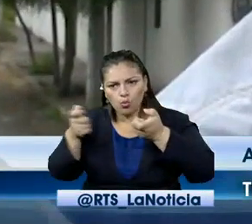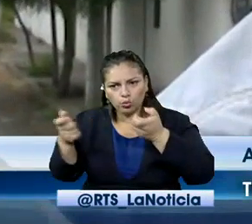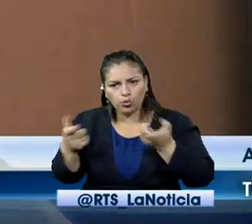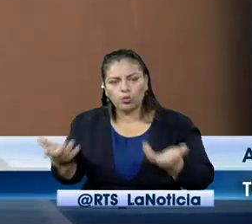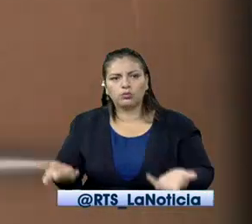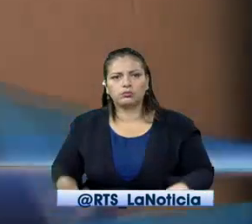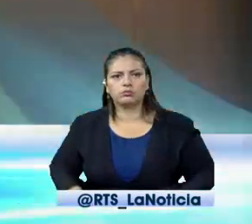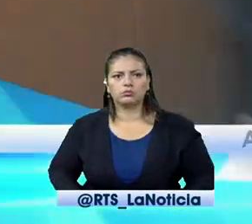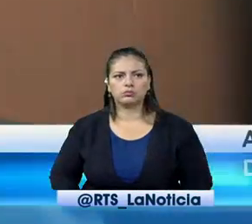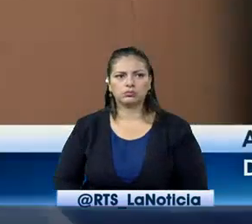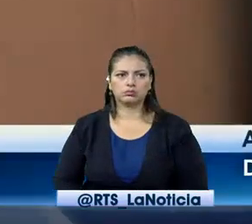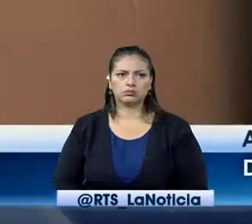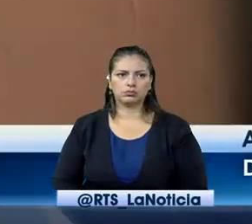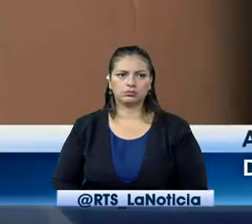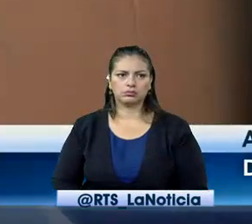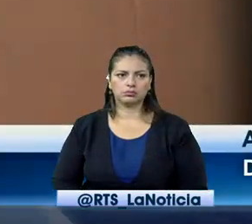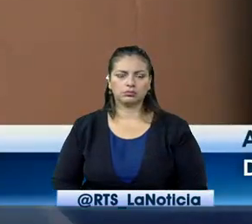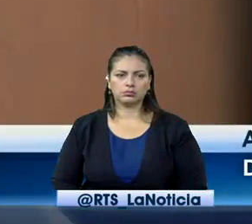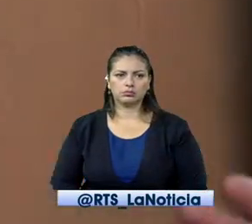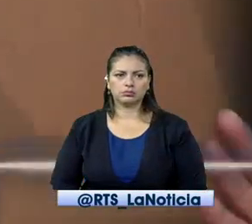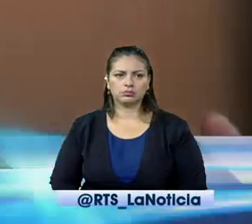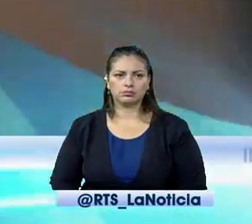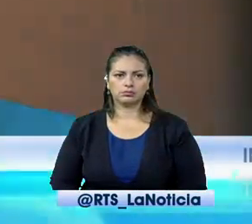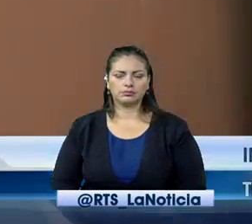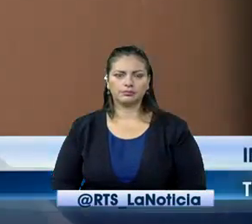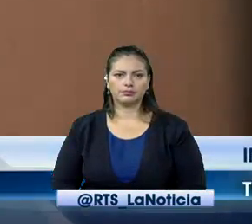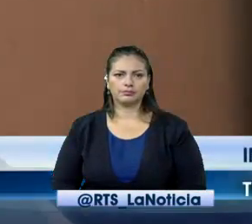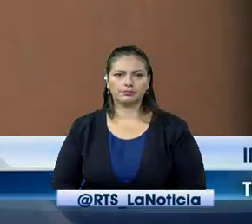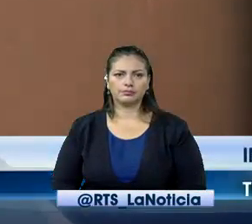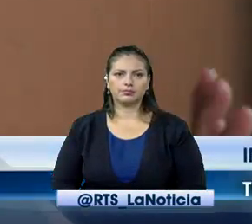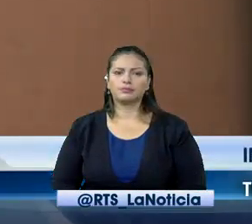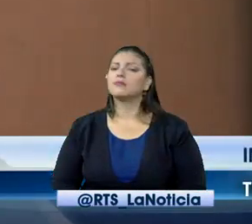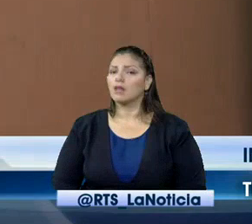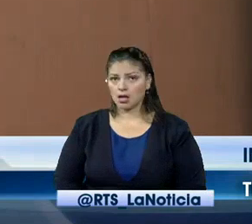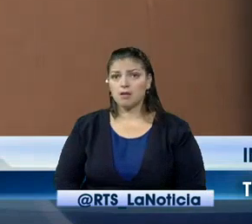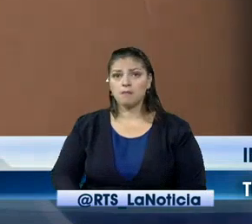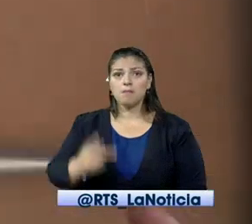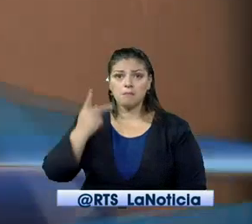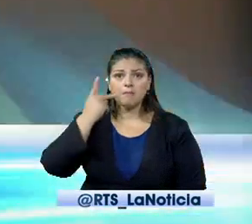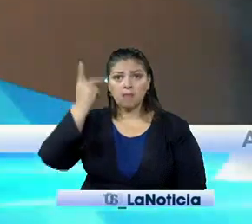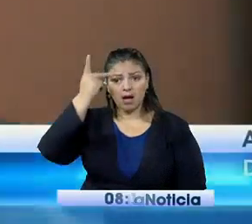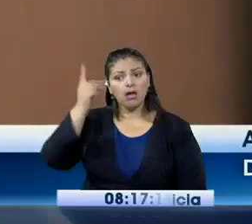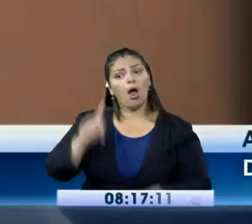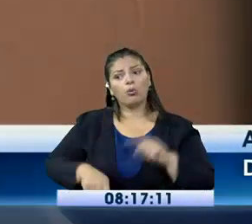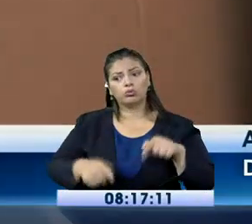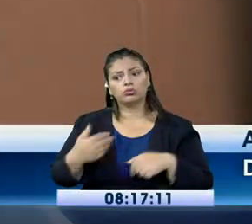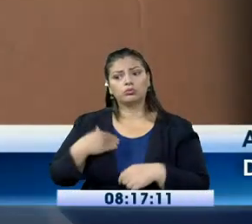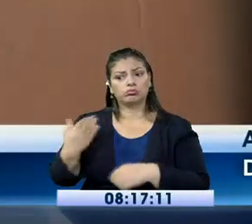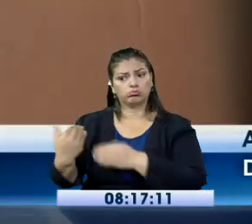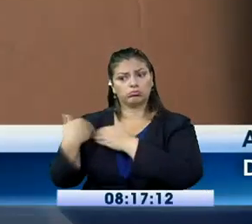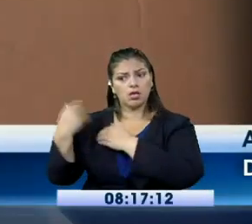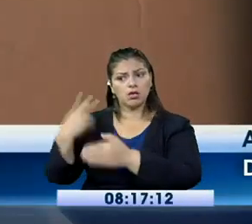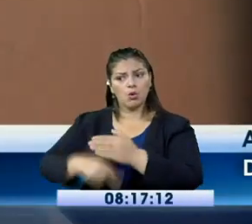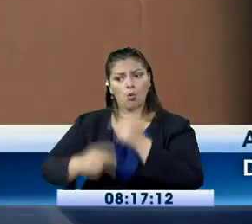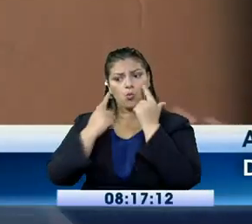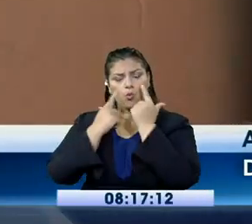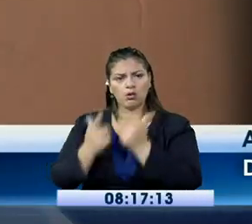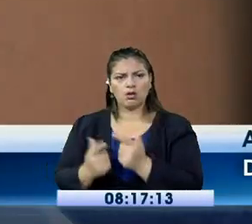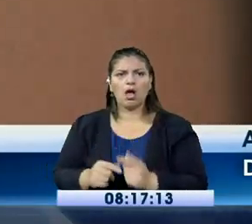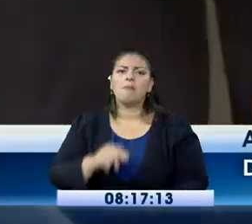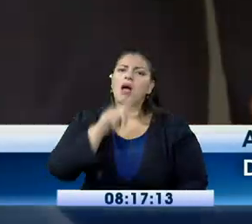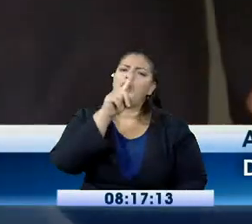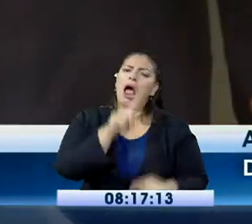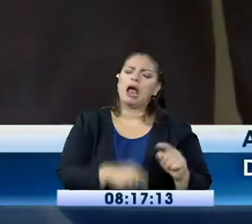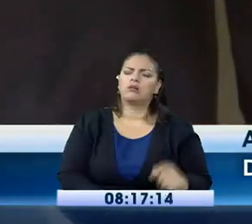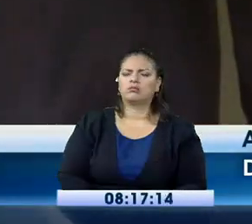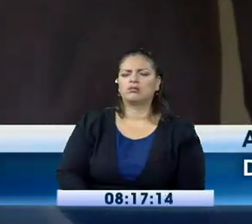eso. Nosotros no, a veces algunos padres somos responsables y vamos al colegio, pero a veces otros como que se olvidan